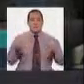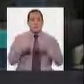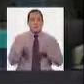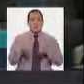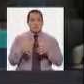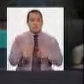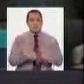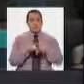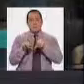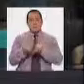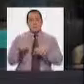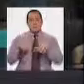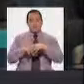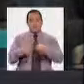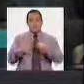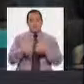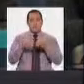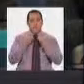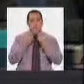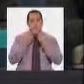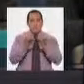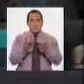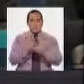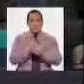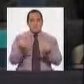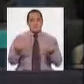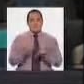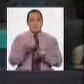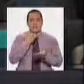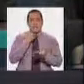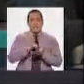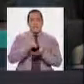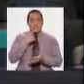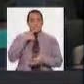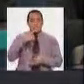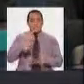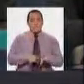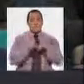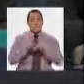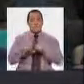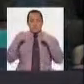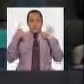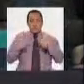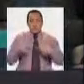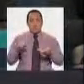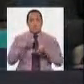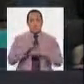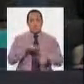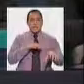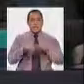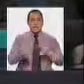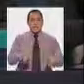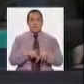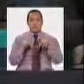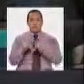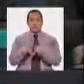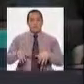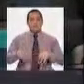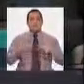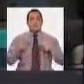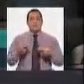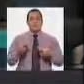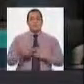partidos en este escenario para informarles de lo que veníamos haciendo y de las coordinaciones que estábamos realizando para poder